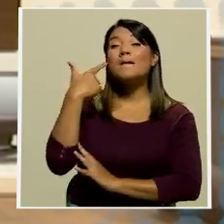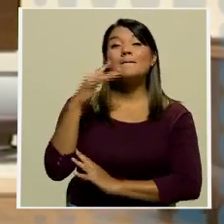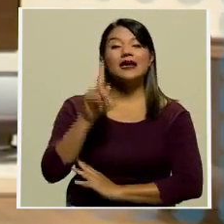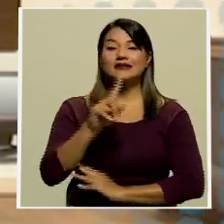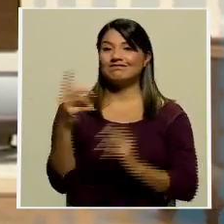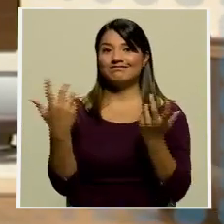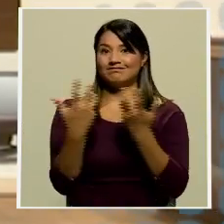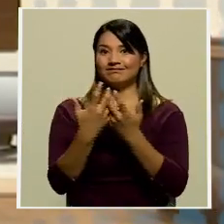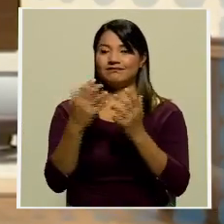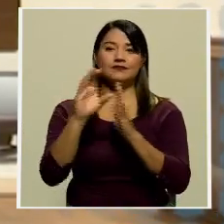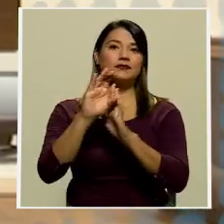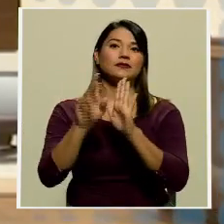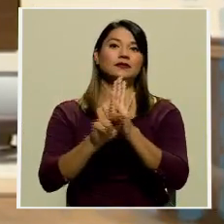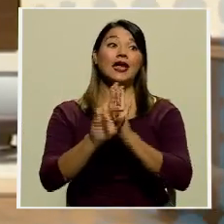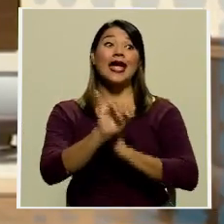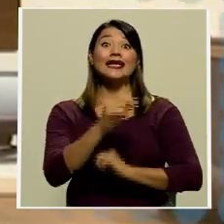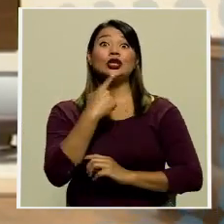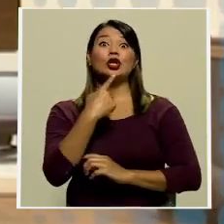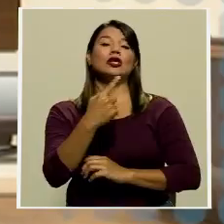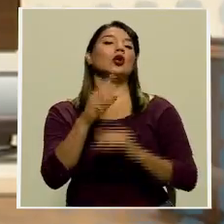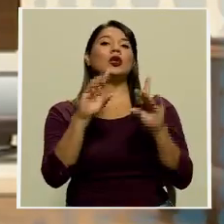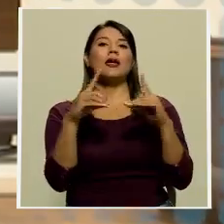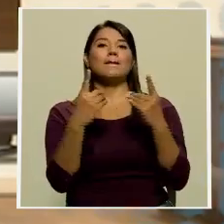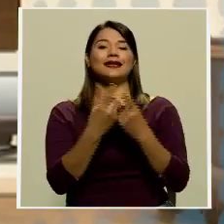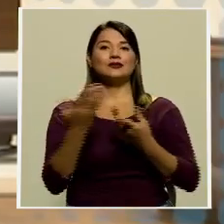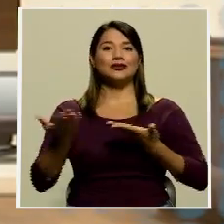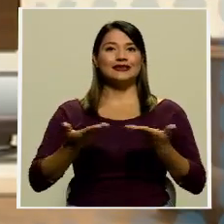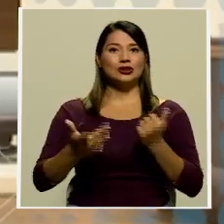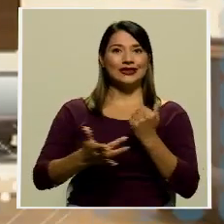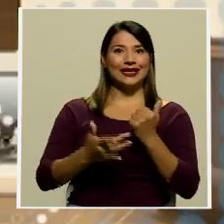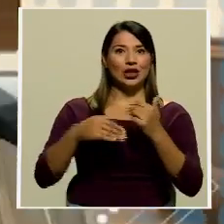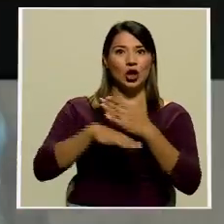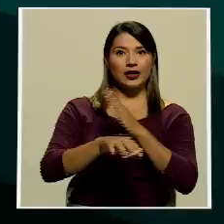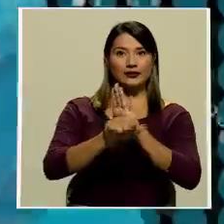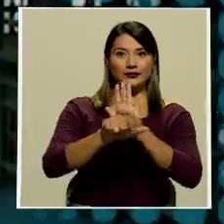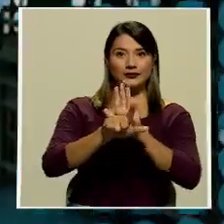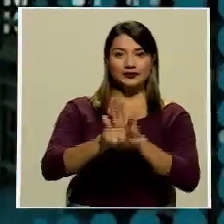Así lo advirtió el Departamento de Servicios Técnicos de la Asamblea Legislativa.